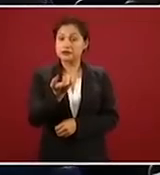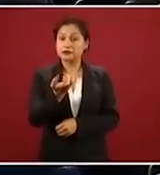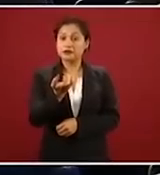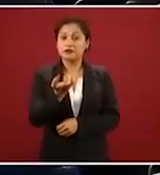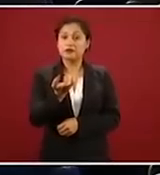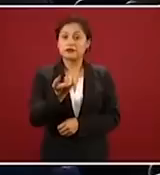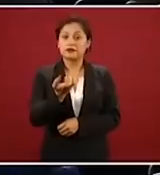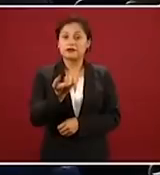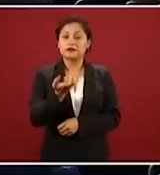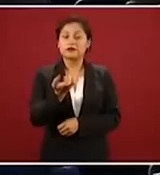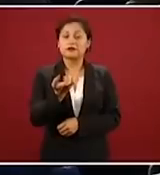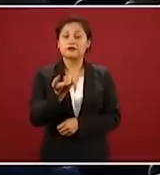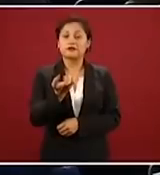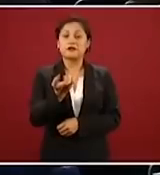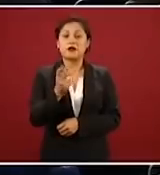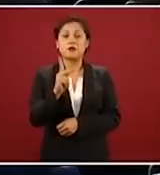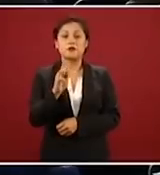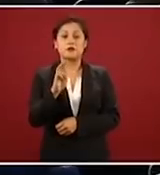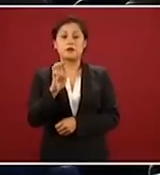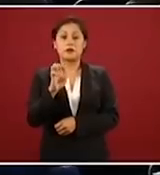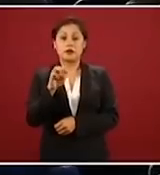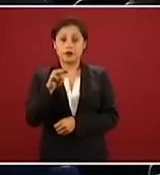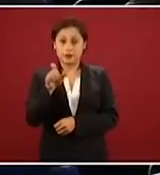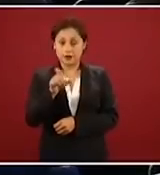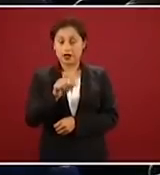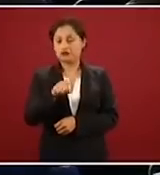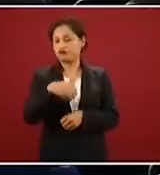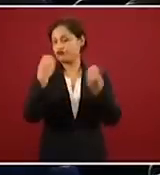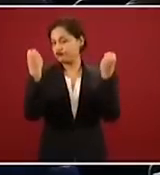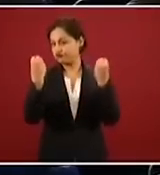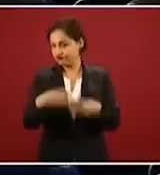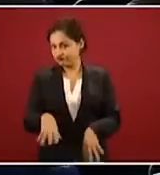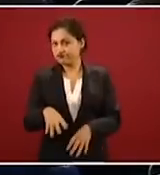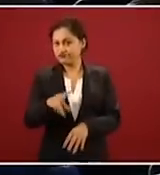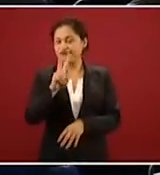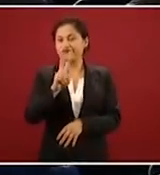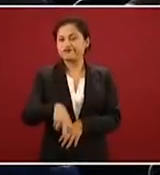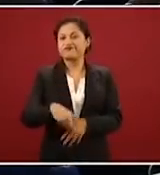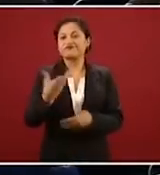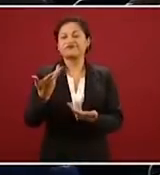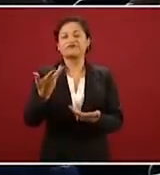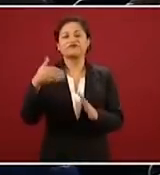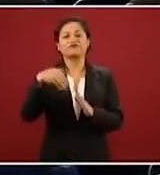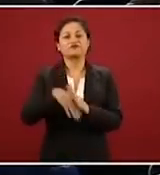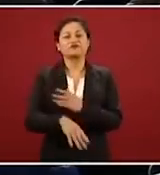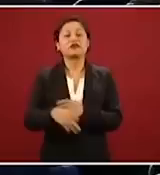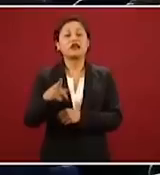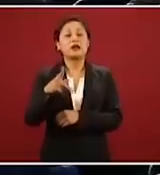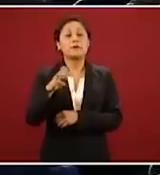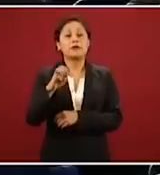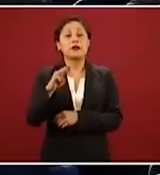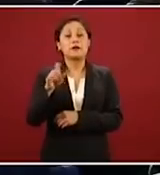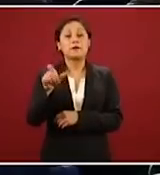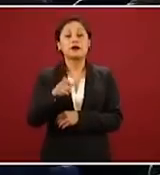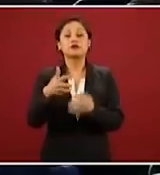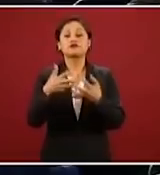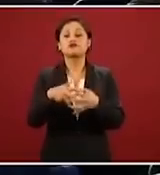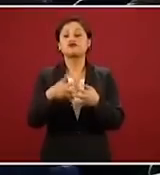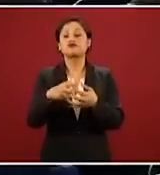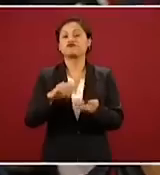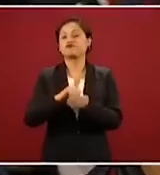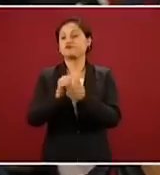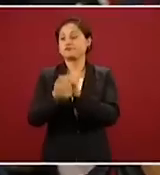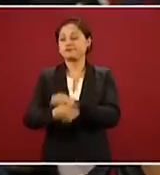una gran pérdida a Pemex, a Pemex Refinación, porque se les estaban dando